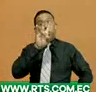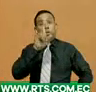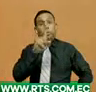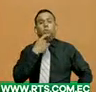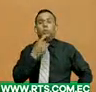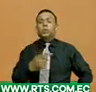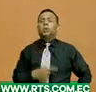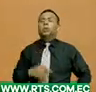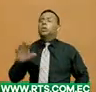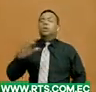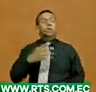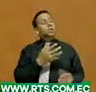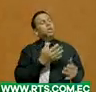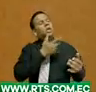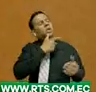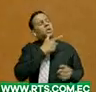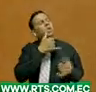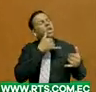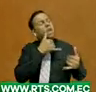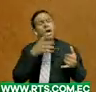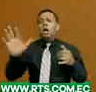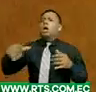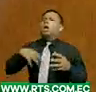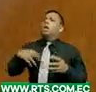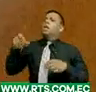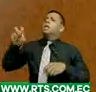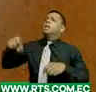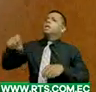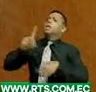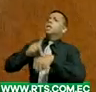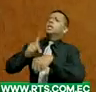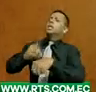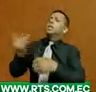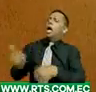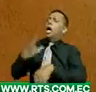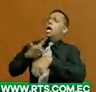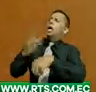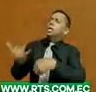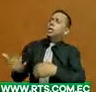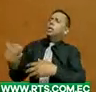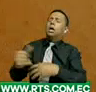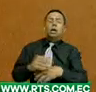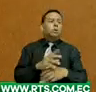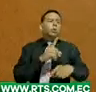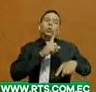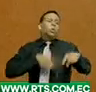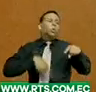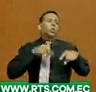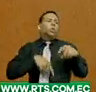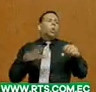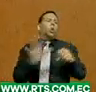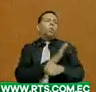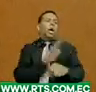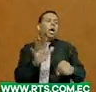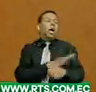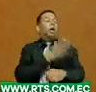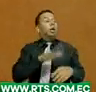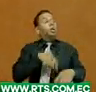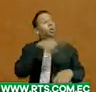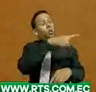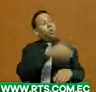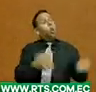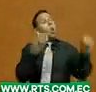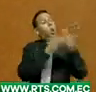Estuve verificando para el servicio de calificación y al momento no existe disponibilidad. En ese caso, por favor, vuelva a